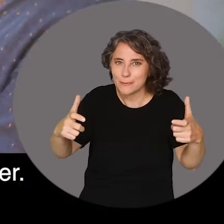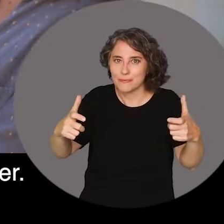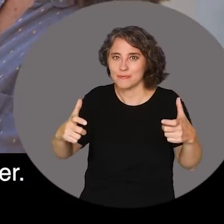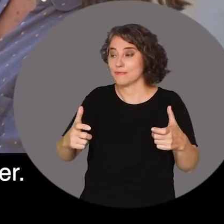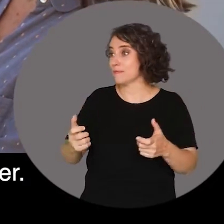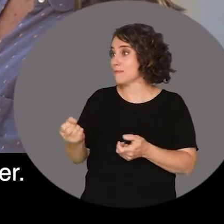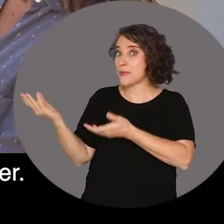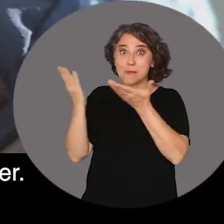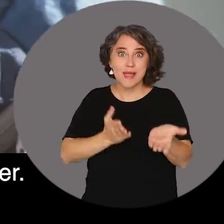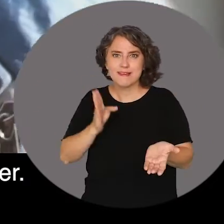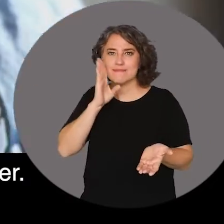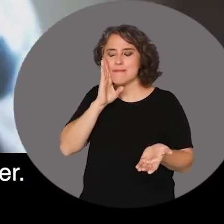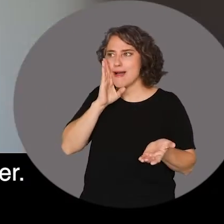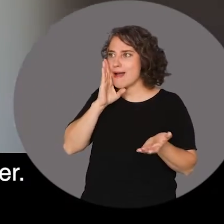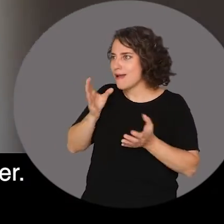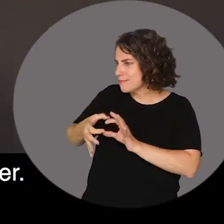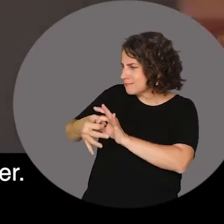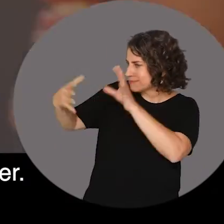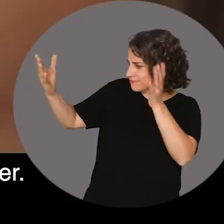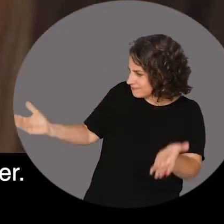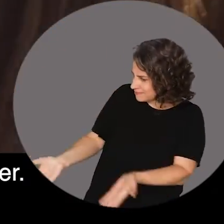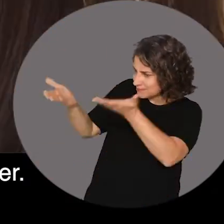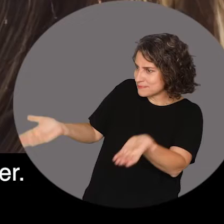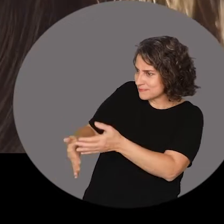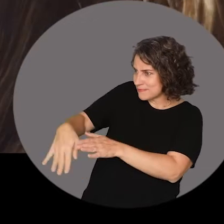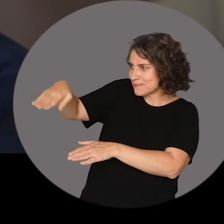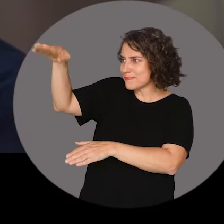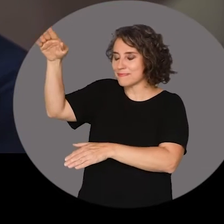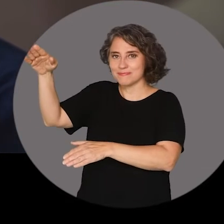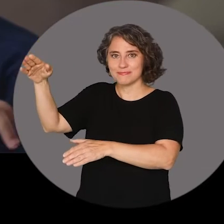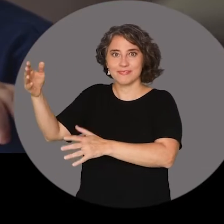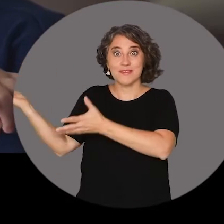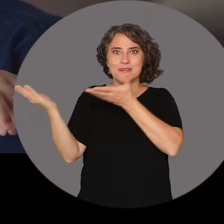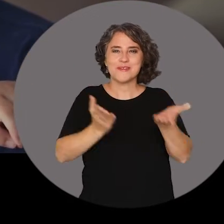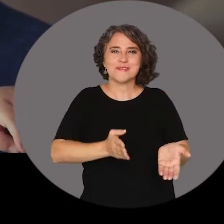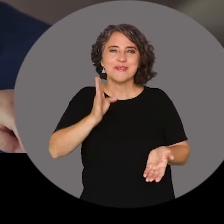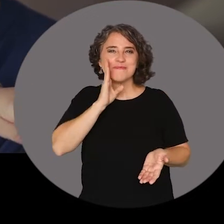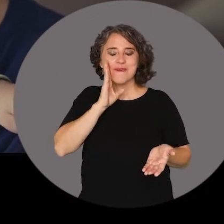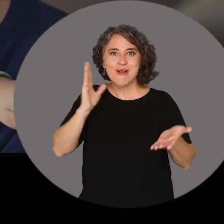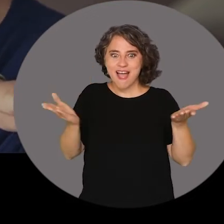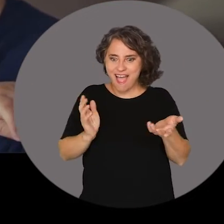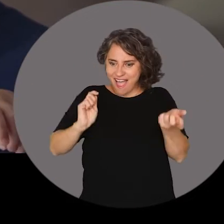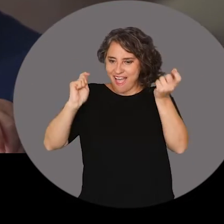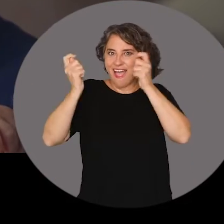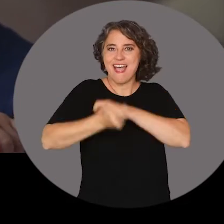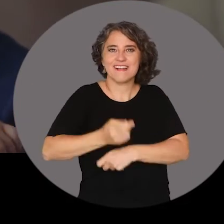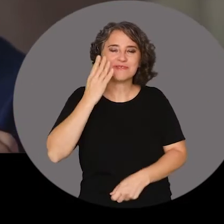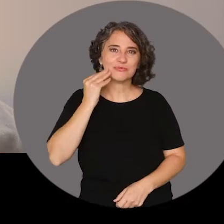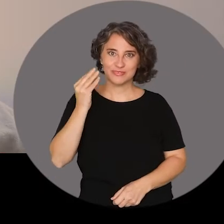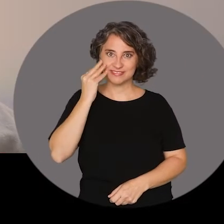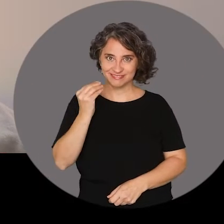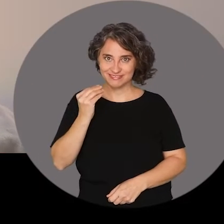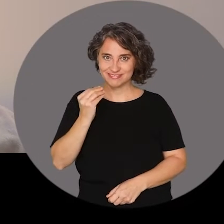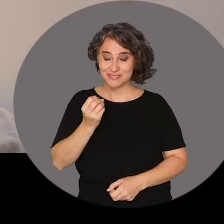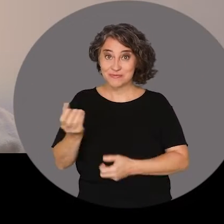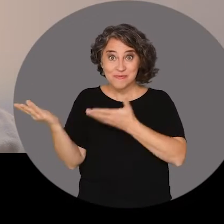bienvenida mamá que siempre da espacio para crecer bienvenida a mamá recibida de abuela